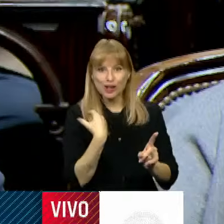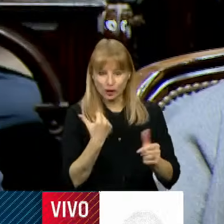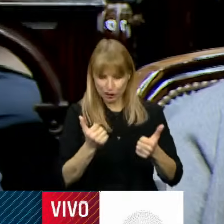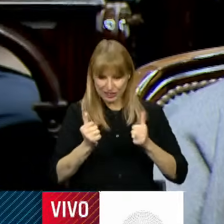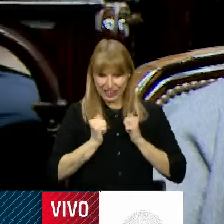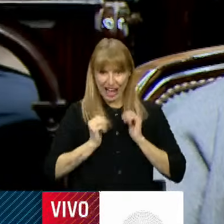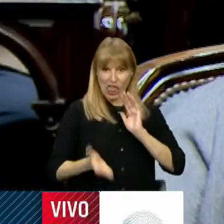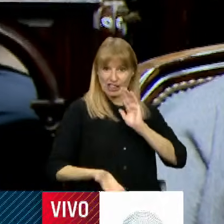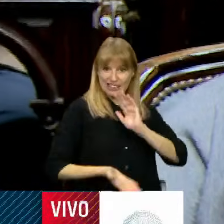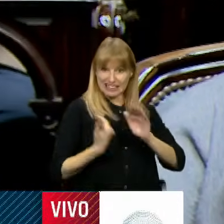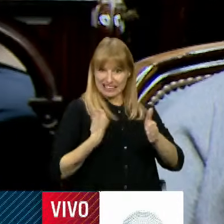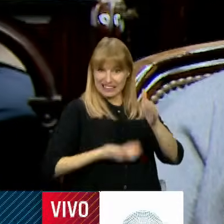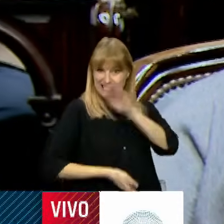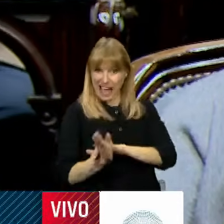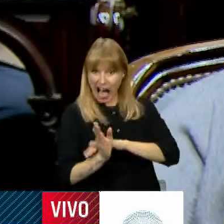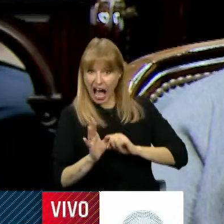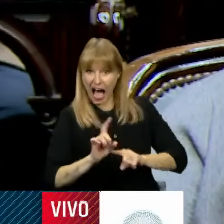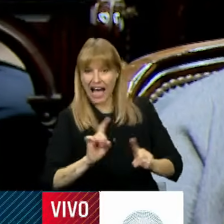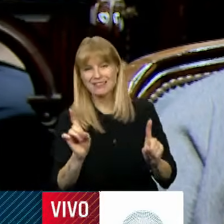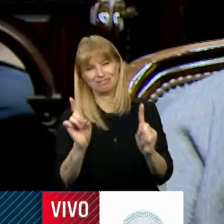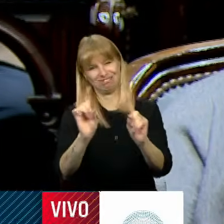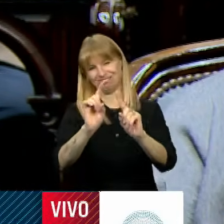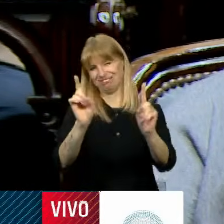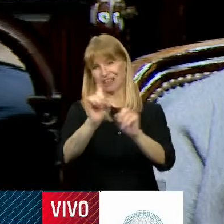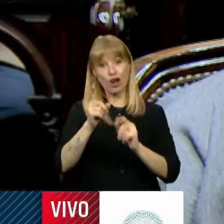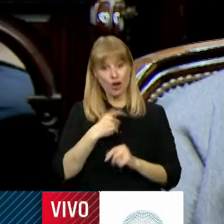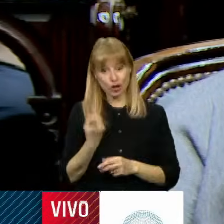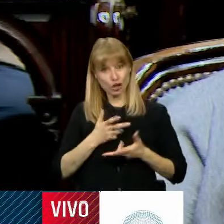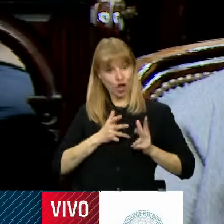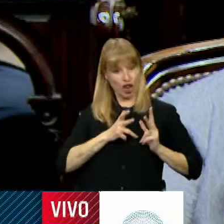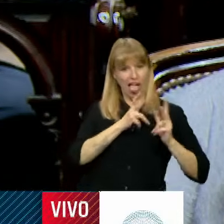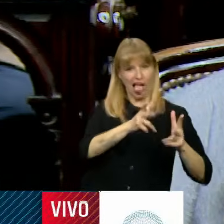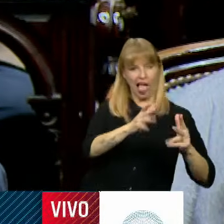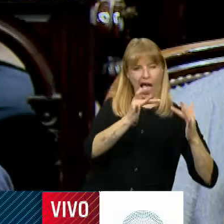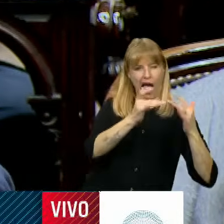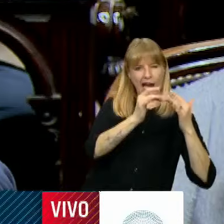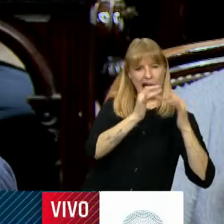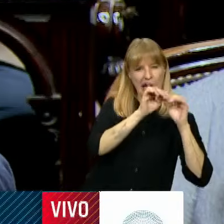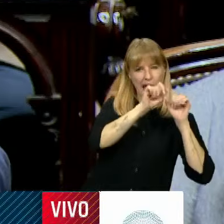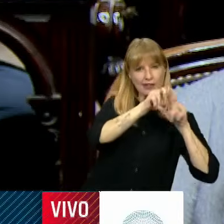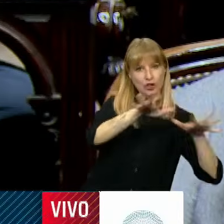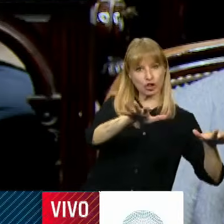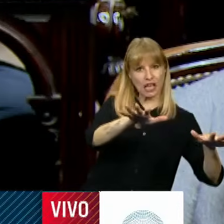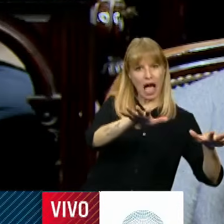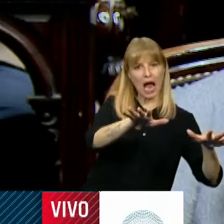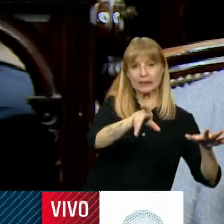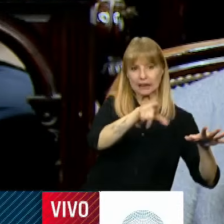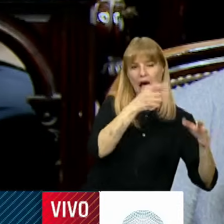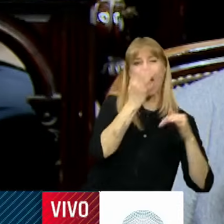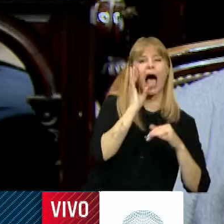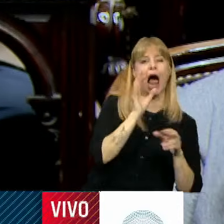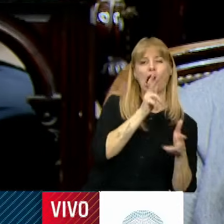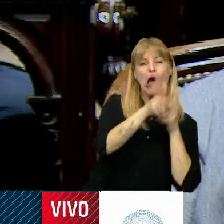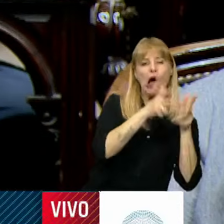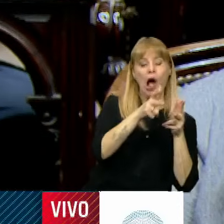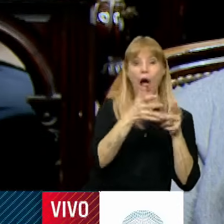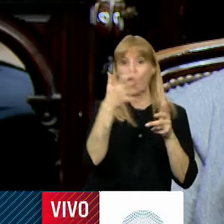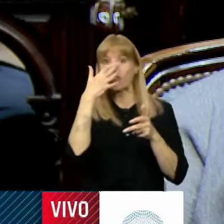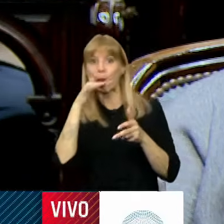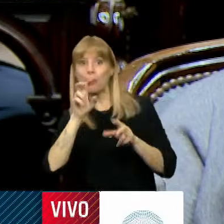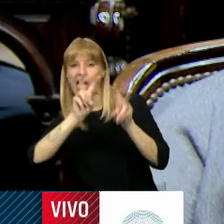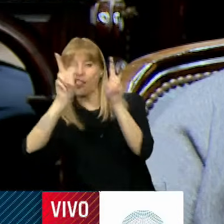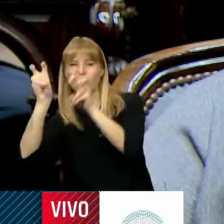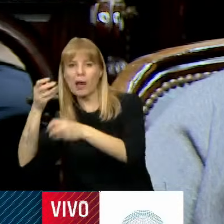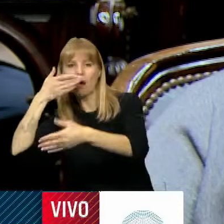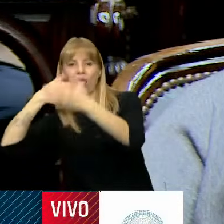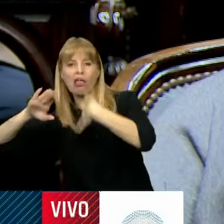bancas, nosotros no vamos a decir unas cosas en las redes y otras cosas en el recinto, nosotros no vamos a bajar los